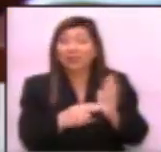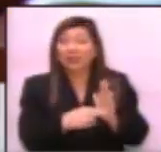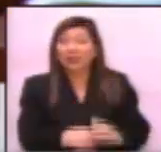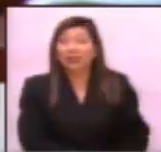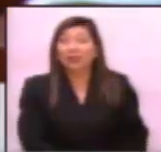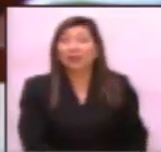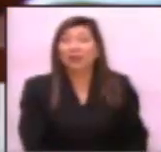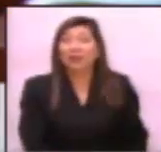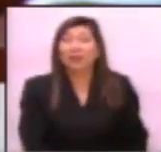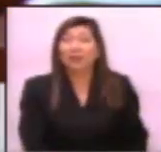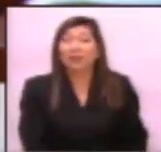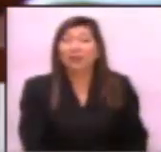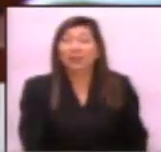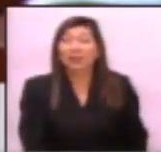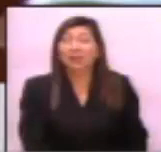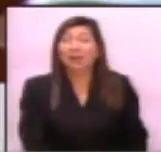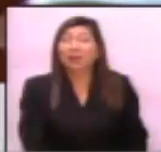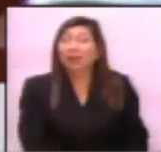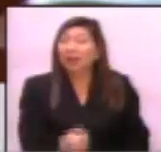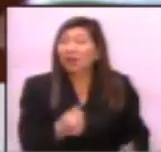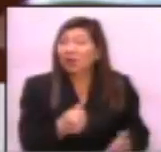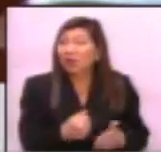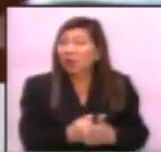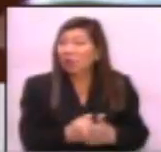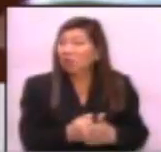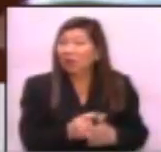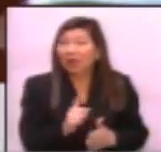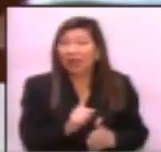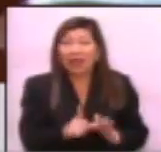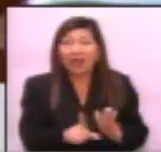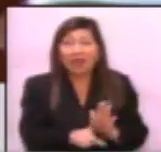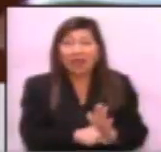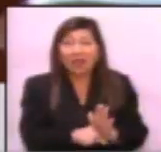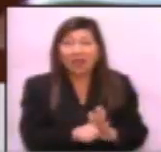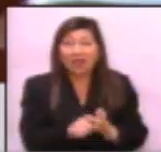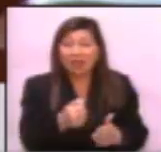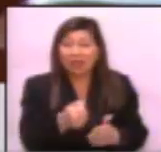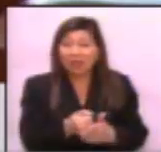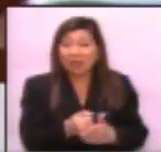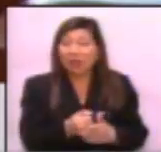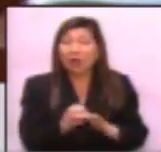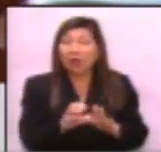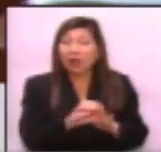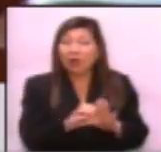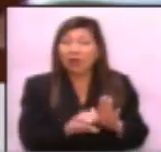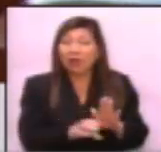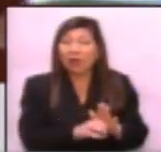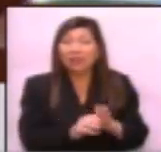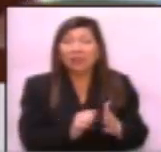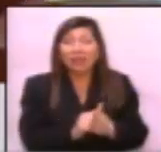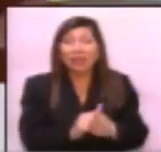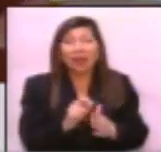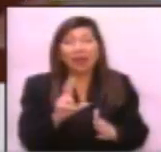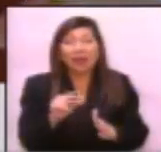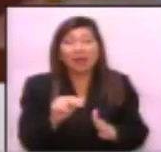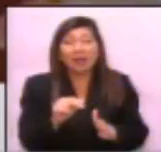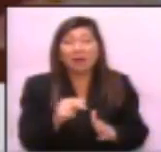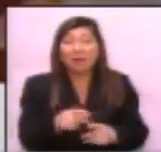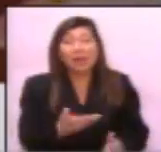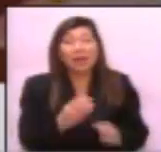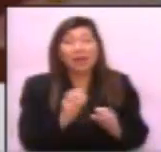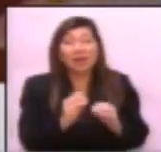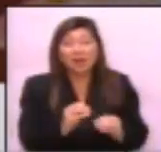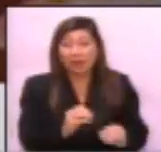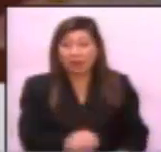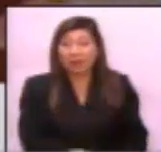señores, el incumplimiento de la ley, el incumplimiento de la Constitución, la negación de los